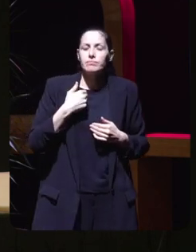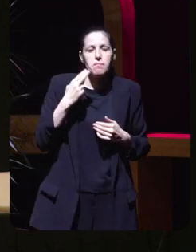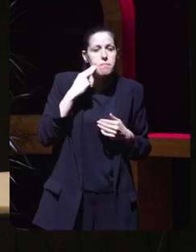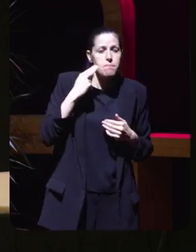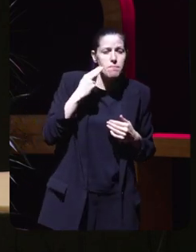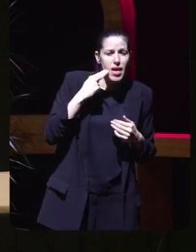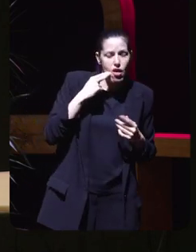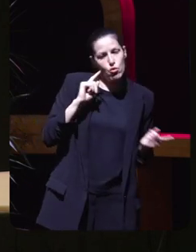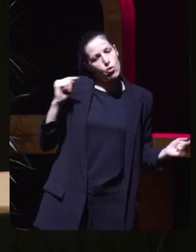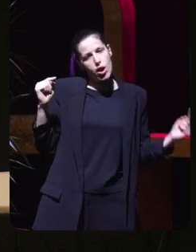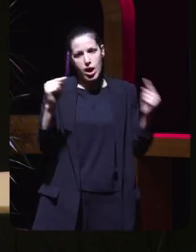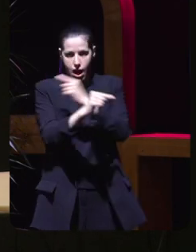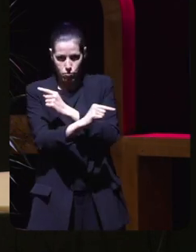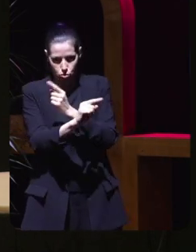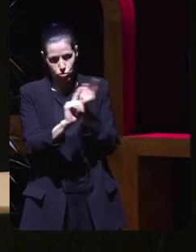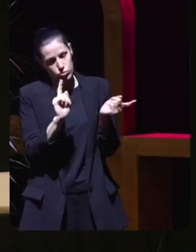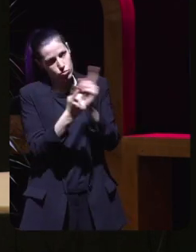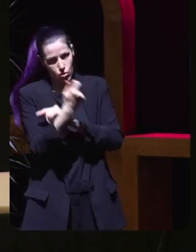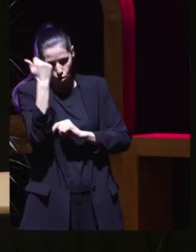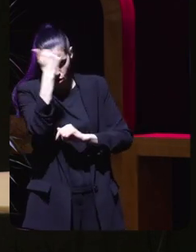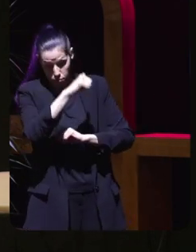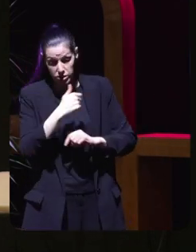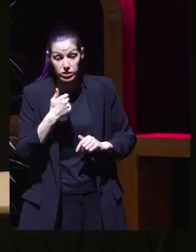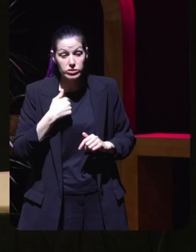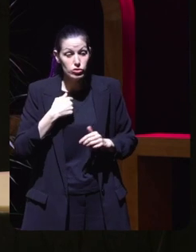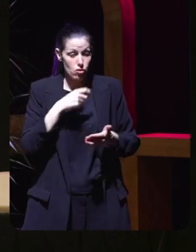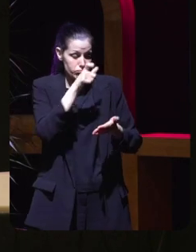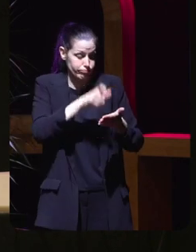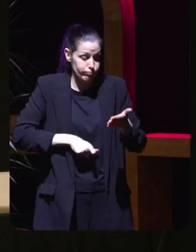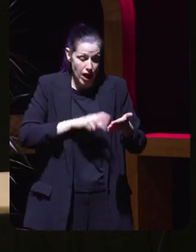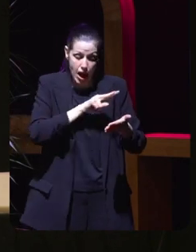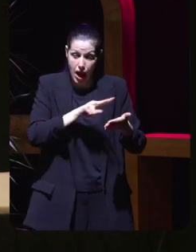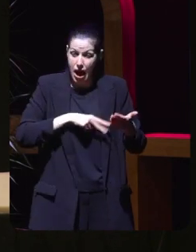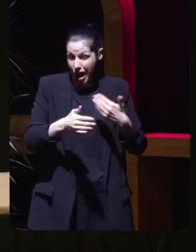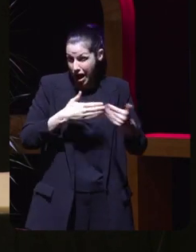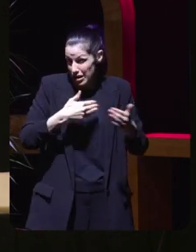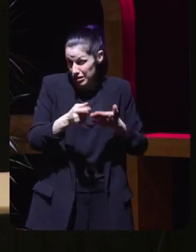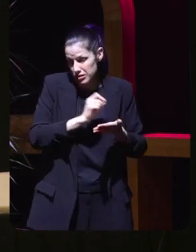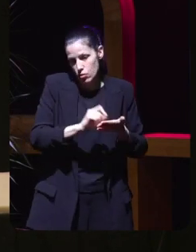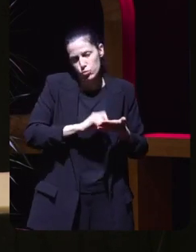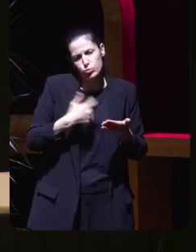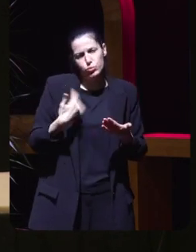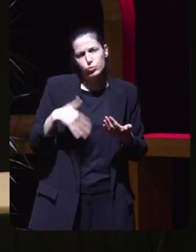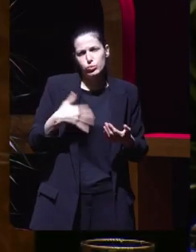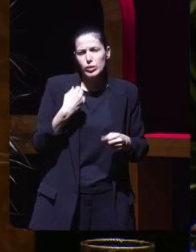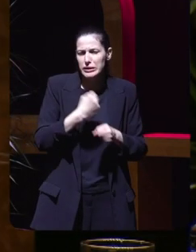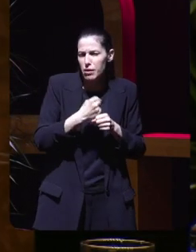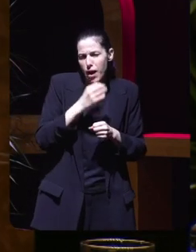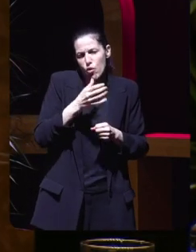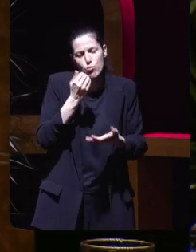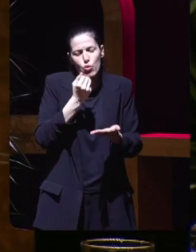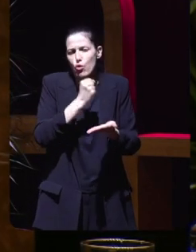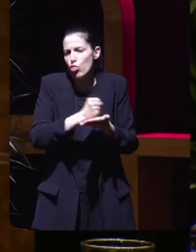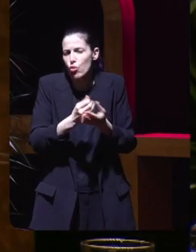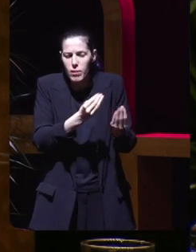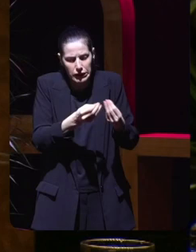cambiara de bando bueno eufyme que este artículo precisamente que me elevó bastante traballo No por el tema todos los documentos total